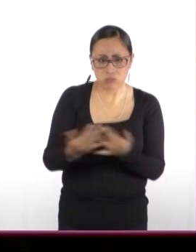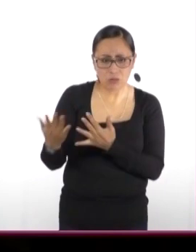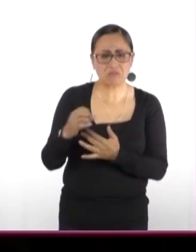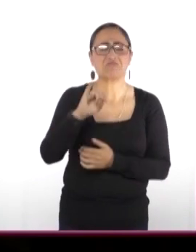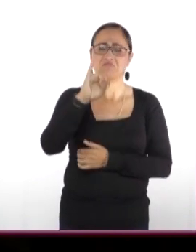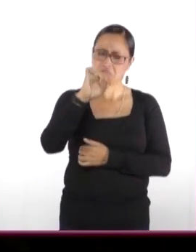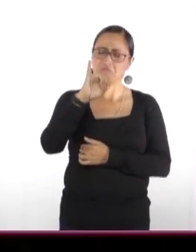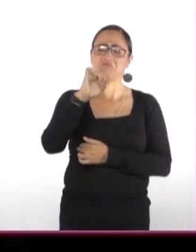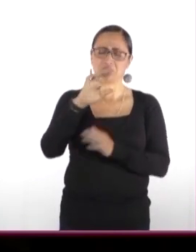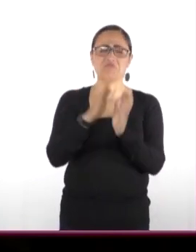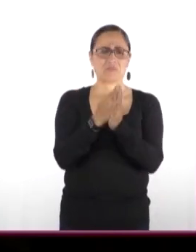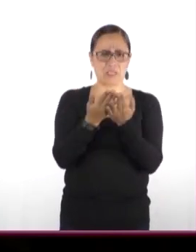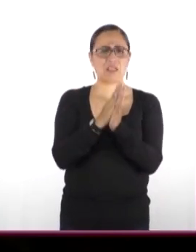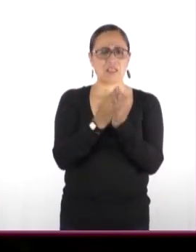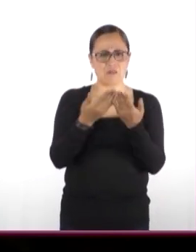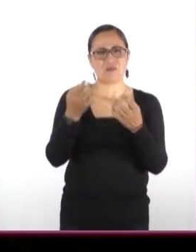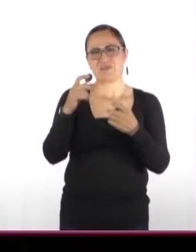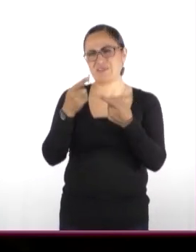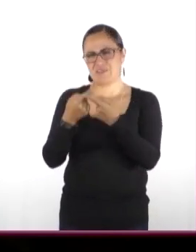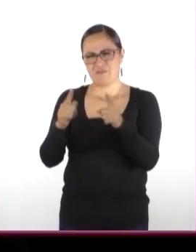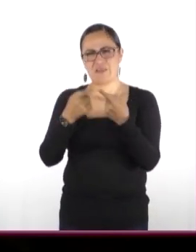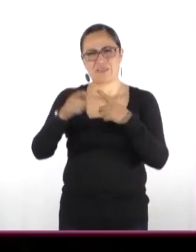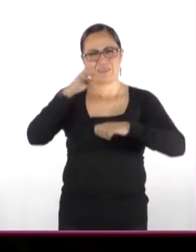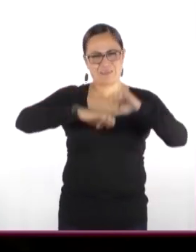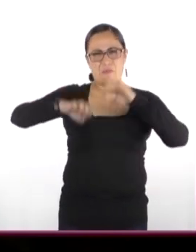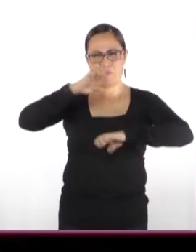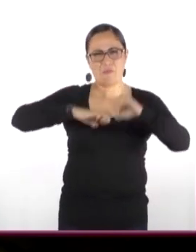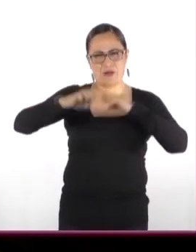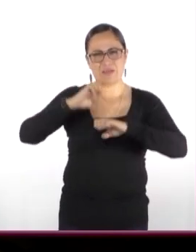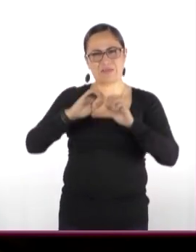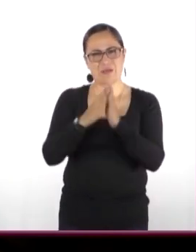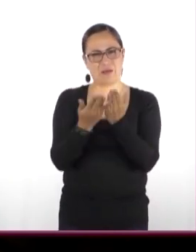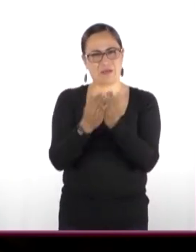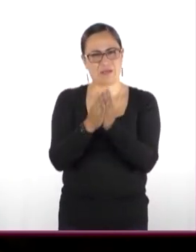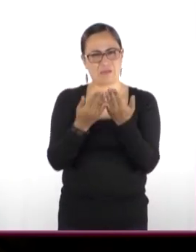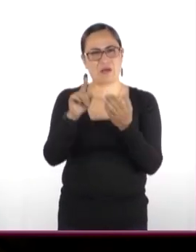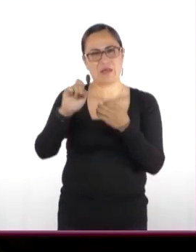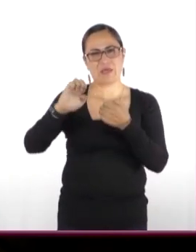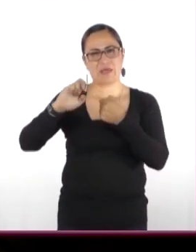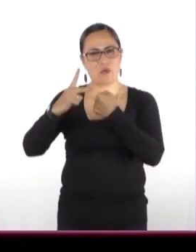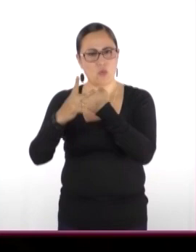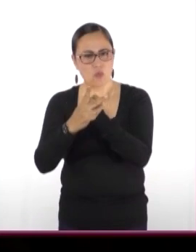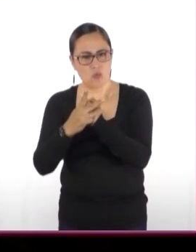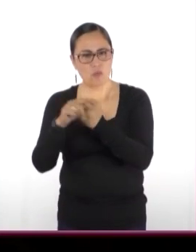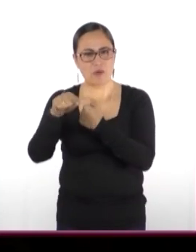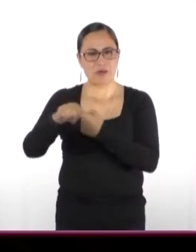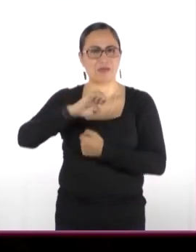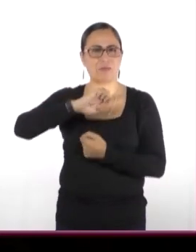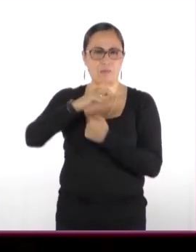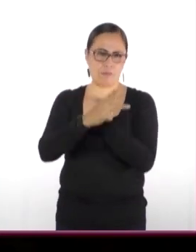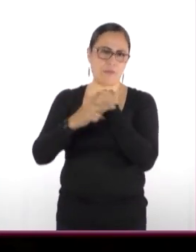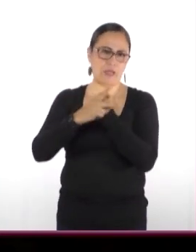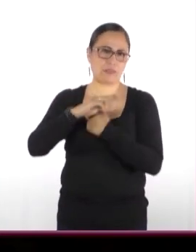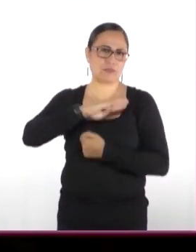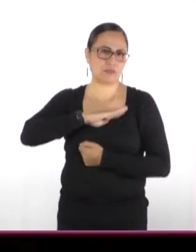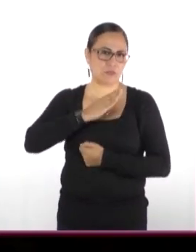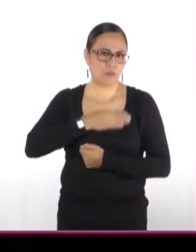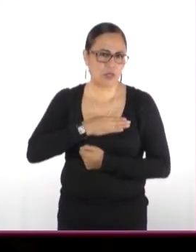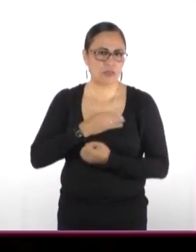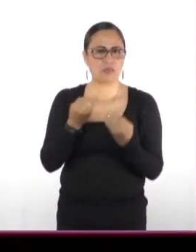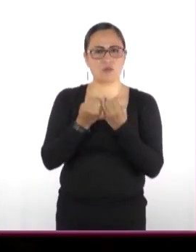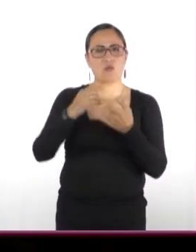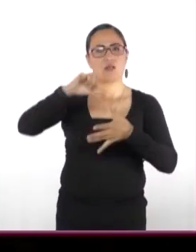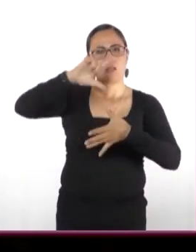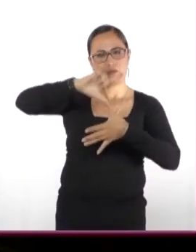exportamos libros para diferentes editoriales. Hemos exportado tanto para Europa, en particular España, y